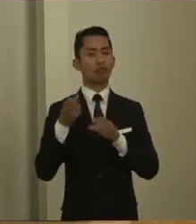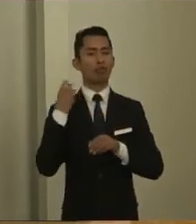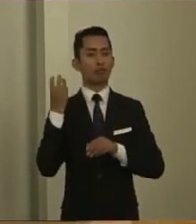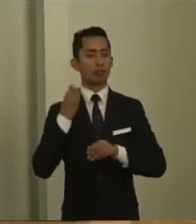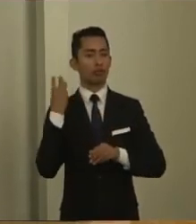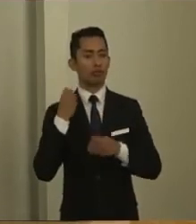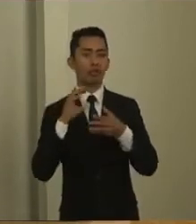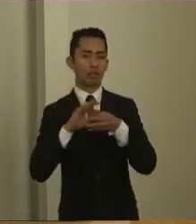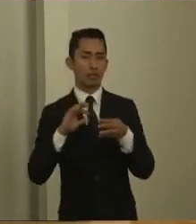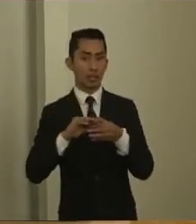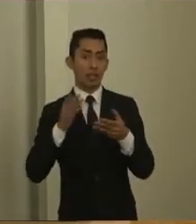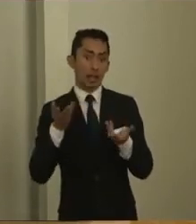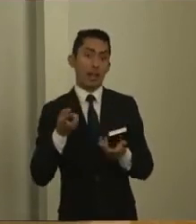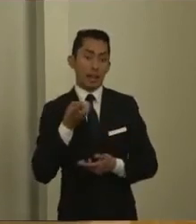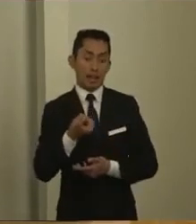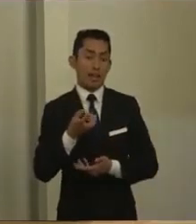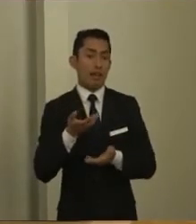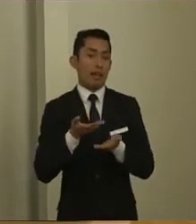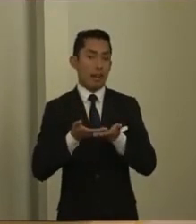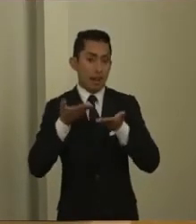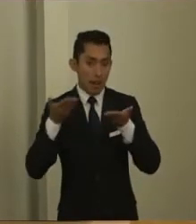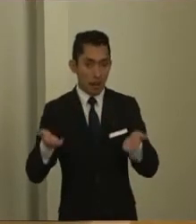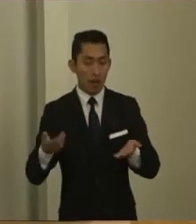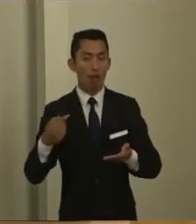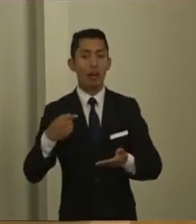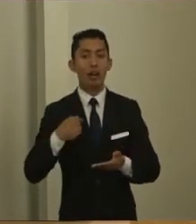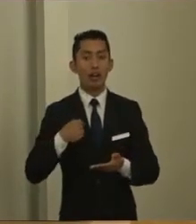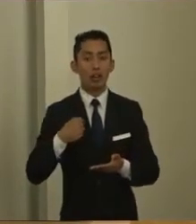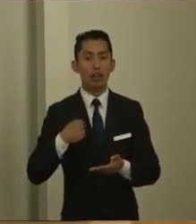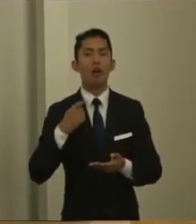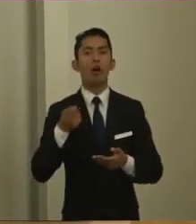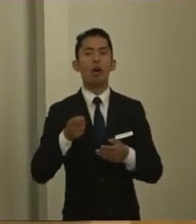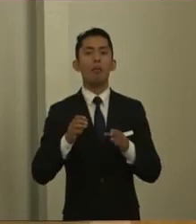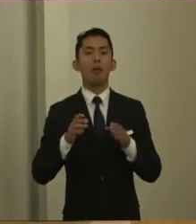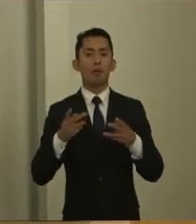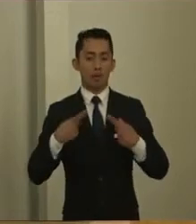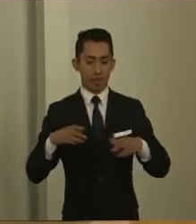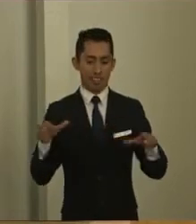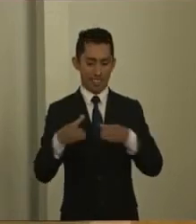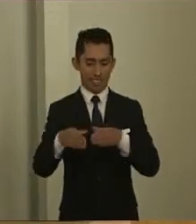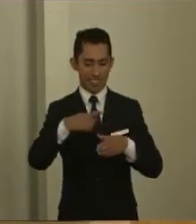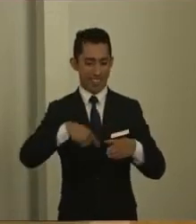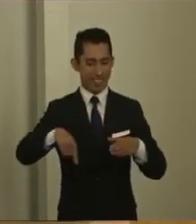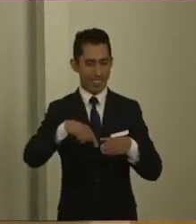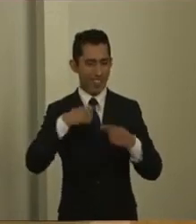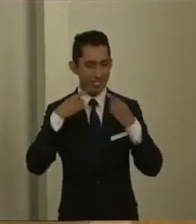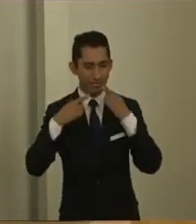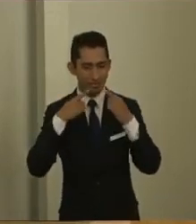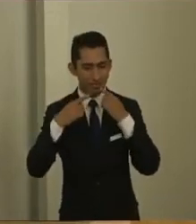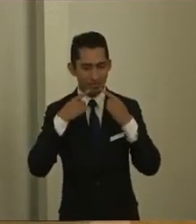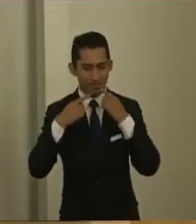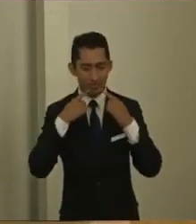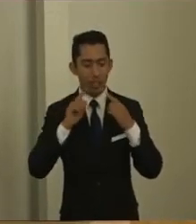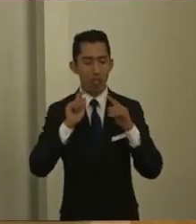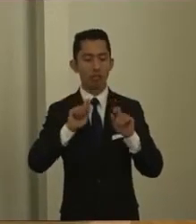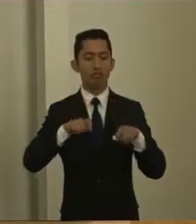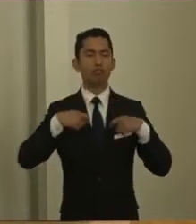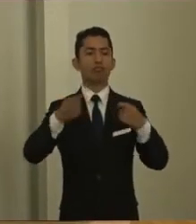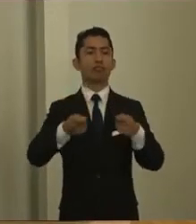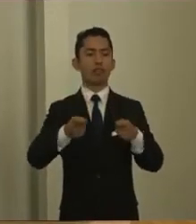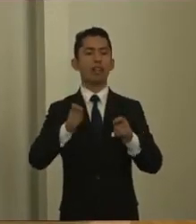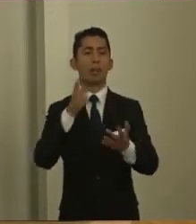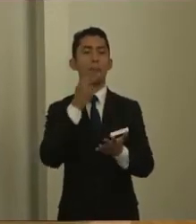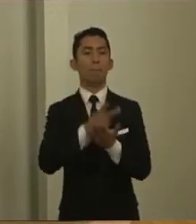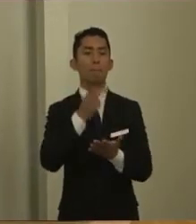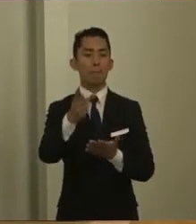eso el jurado y el consejo de premiación le otorgó el